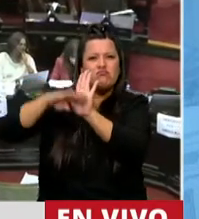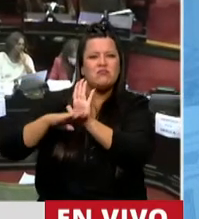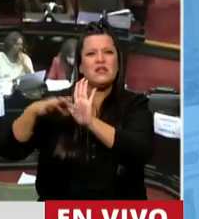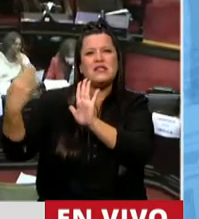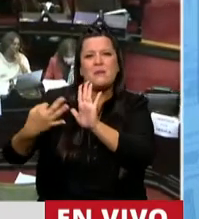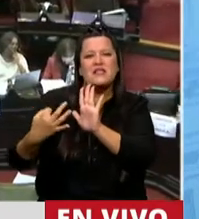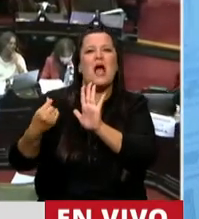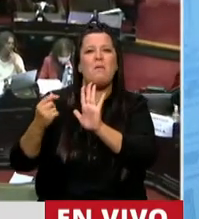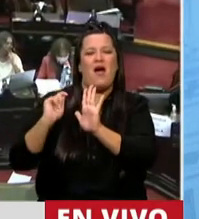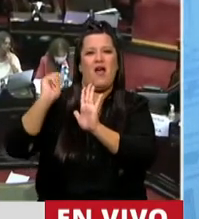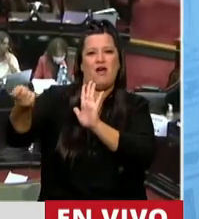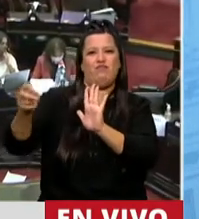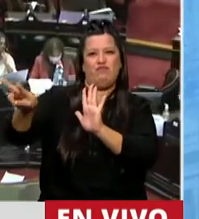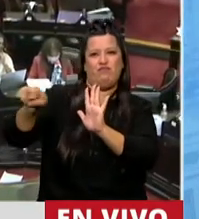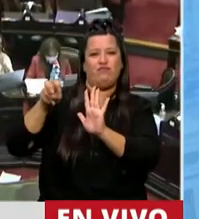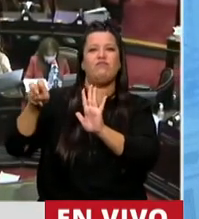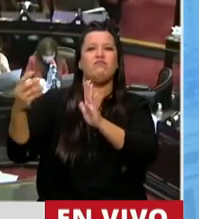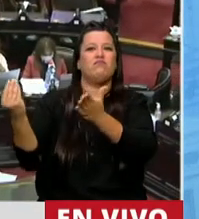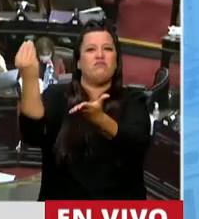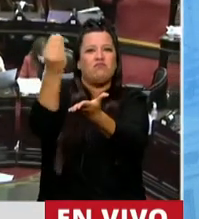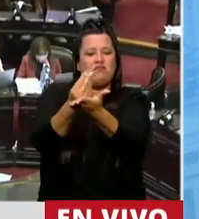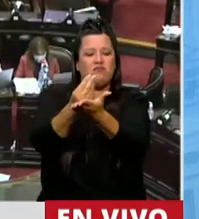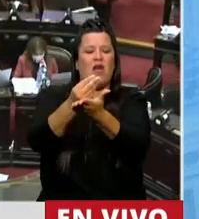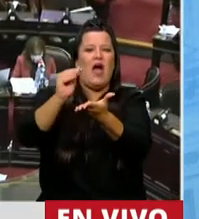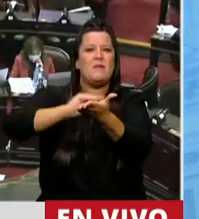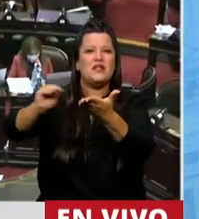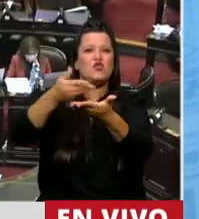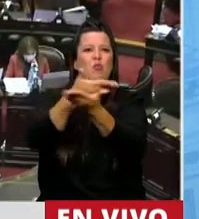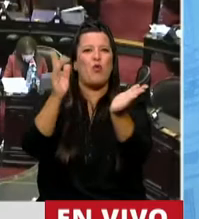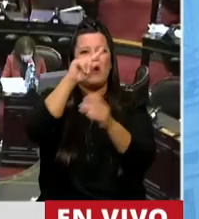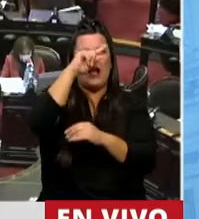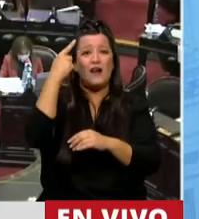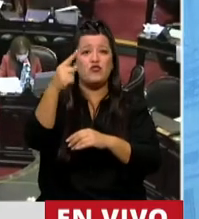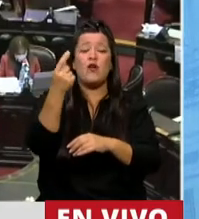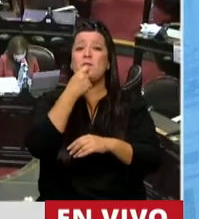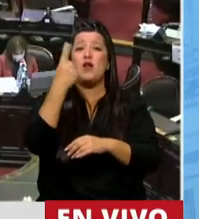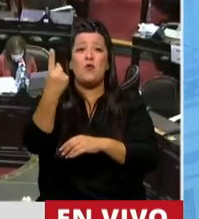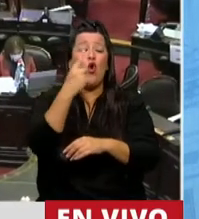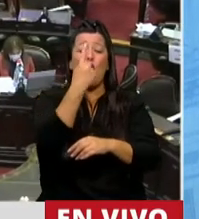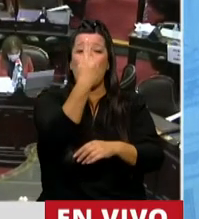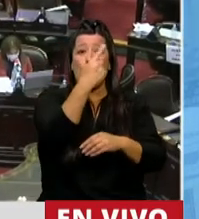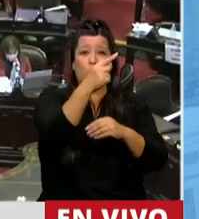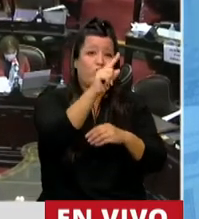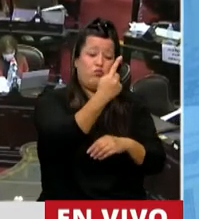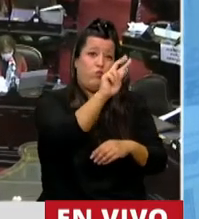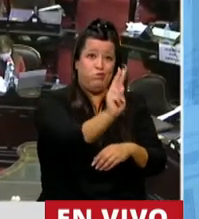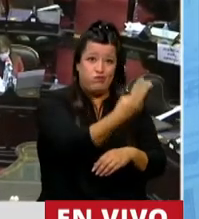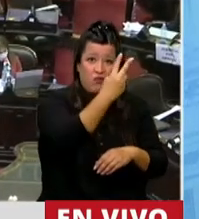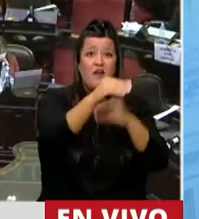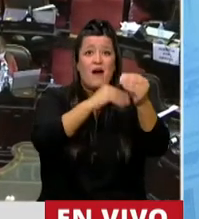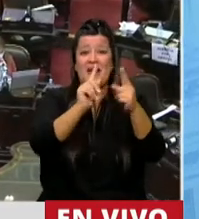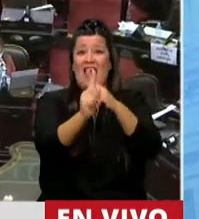de ingreso a la Administración Pública Nacional de un familiar directo de cada uno de